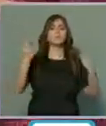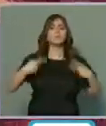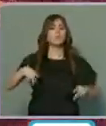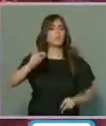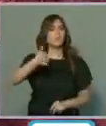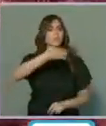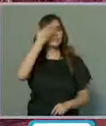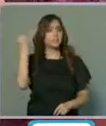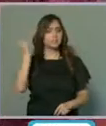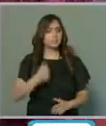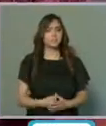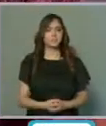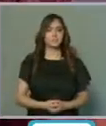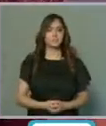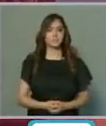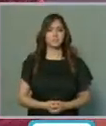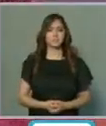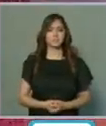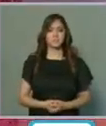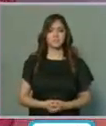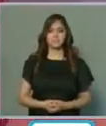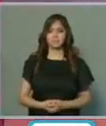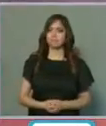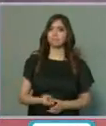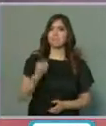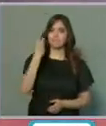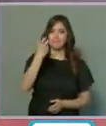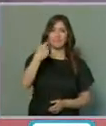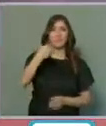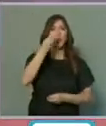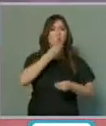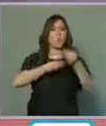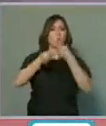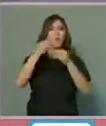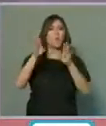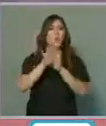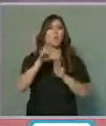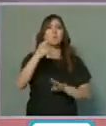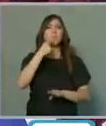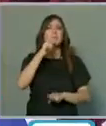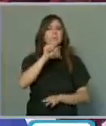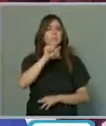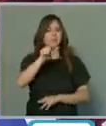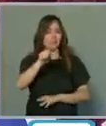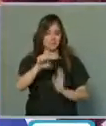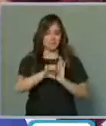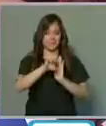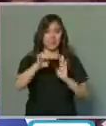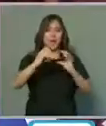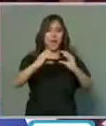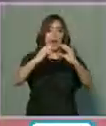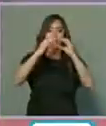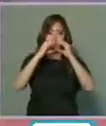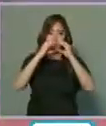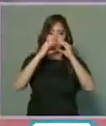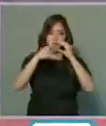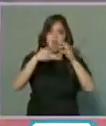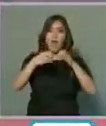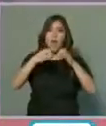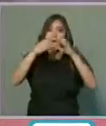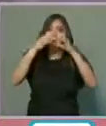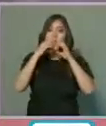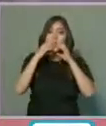tienes mucha razón. En productos que son salados, vamos a poner como ejemplo una hamburguesa. Ajá. Nosotros, pues la hamburguesa